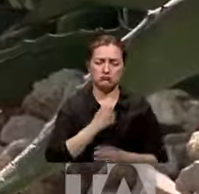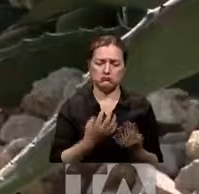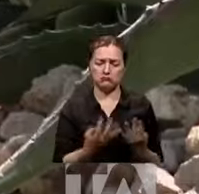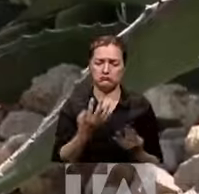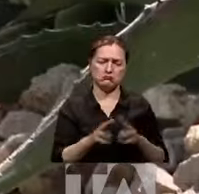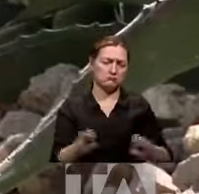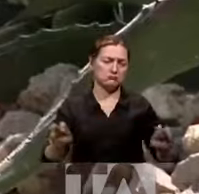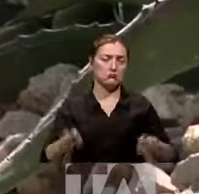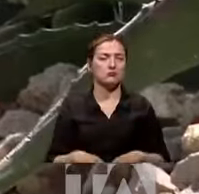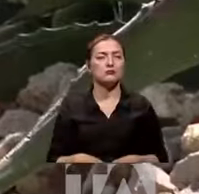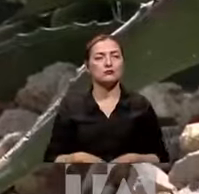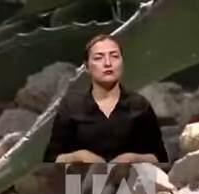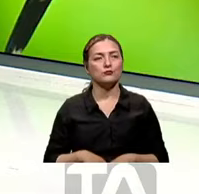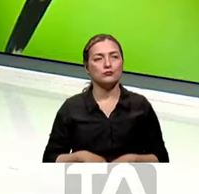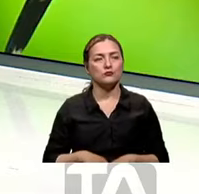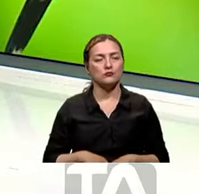la naturaleza.